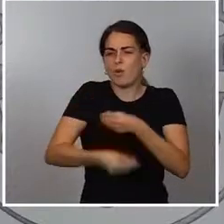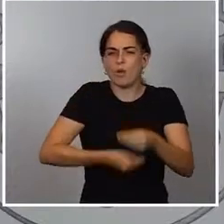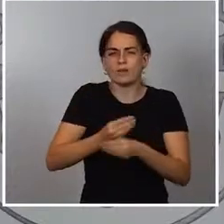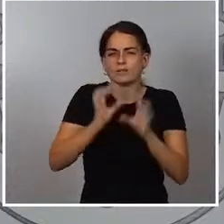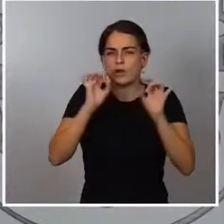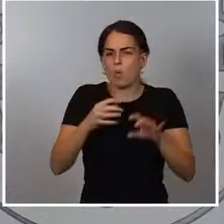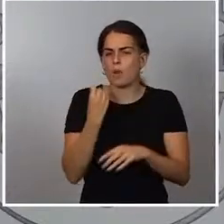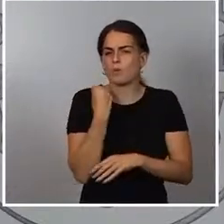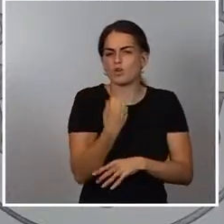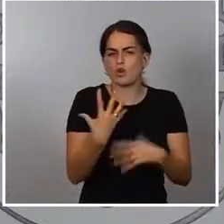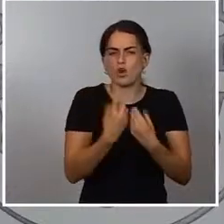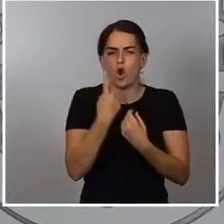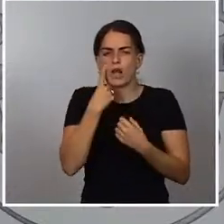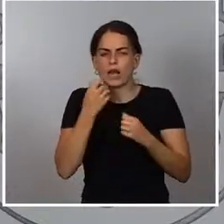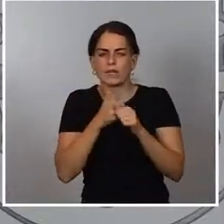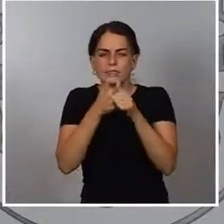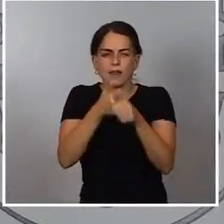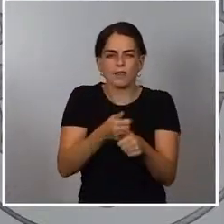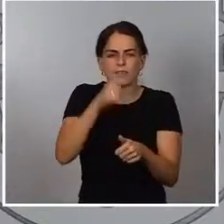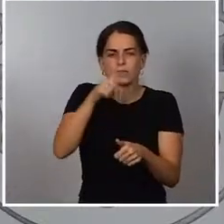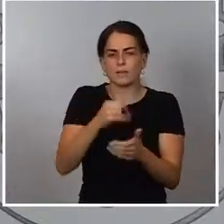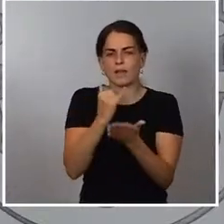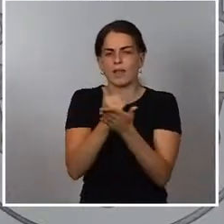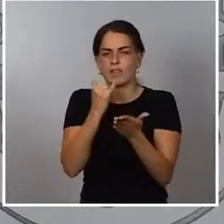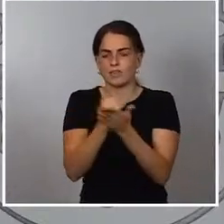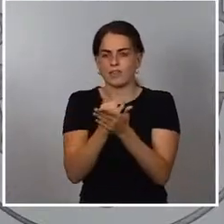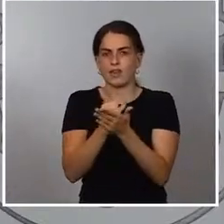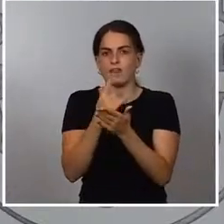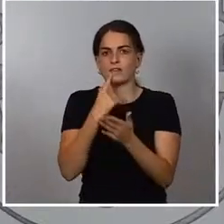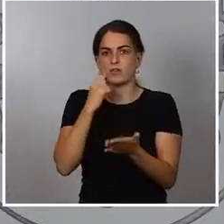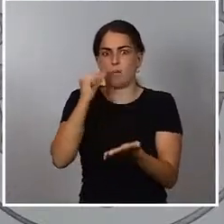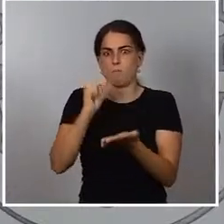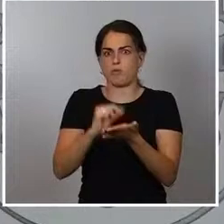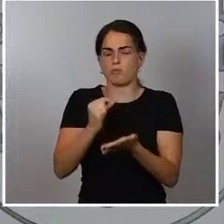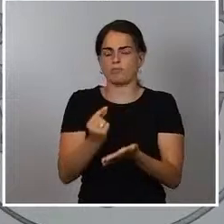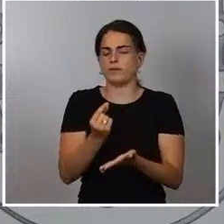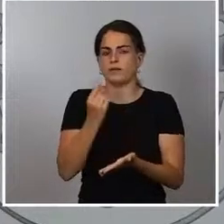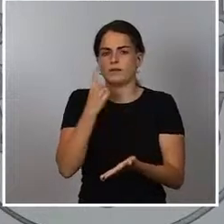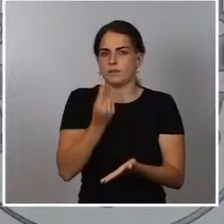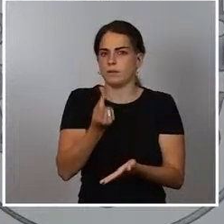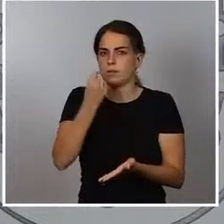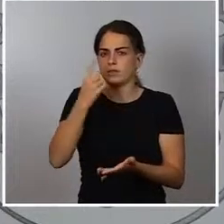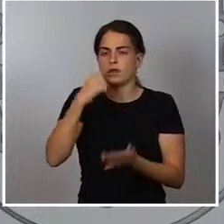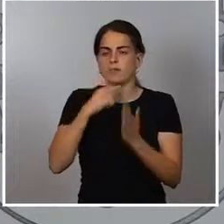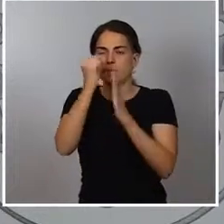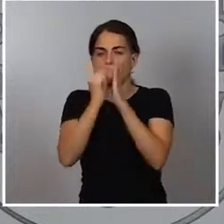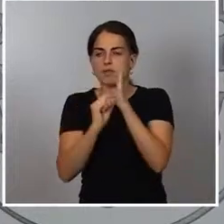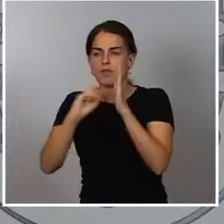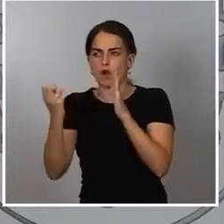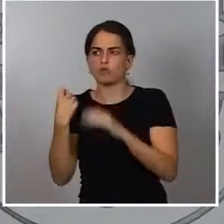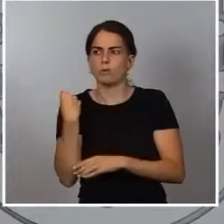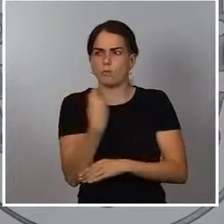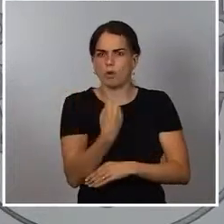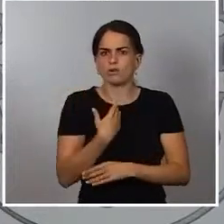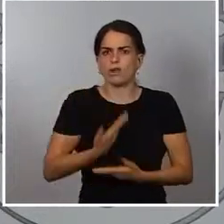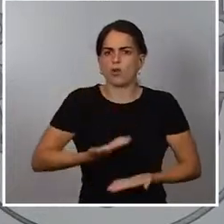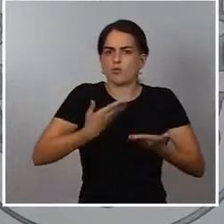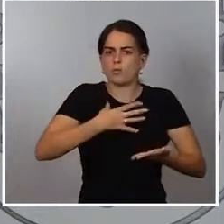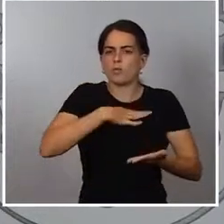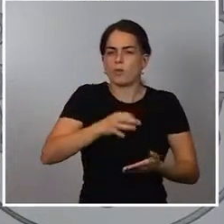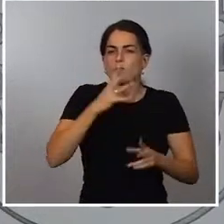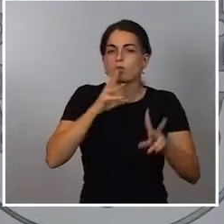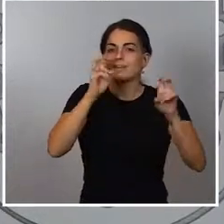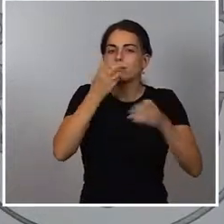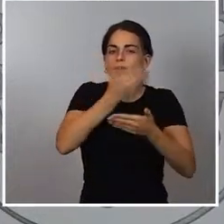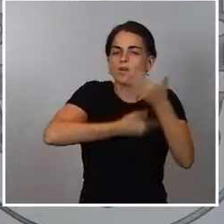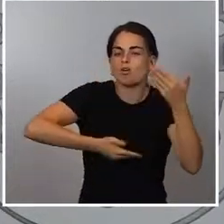con los tests de antígenos que les acabo de anunciar y cuántas otras medidas podamos ser también de utilidad en esa tarea de coordinación que es la que nos corresponde